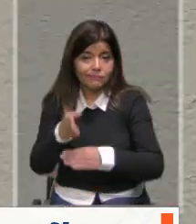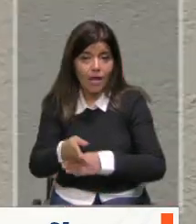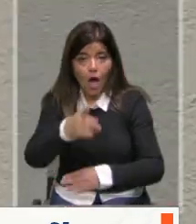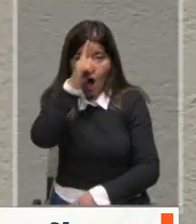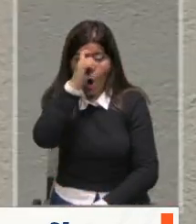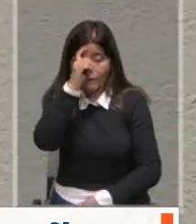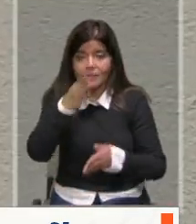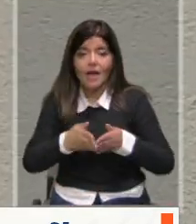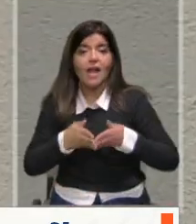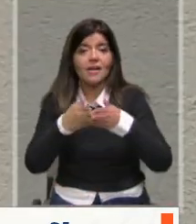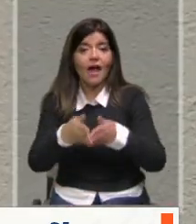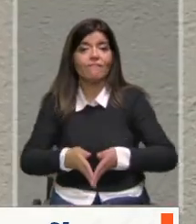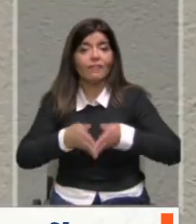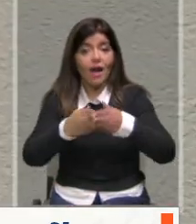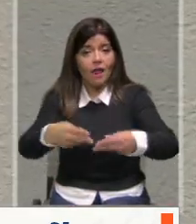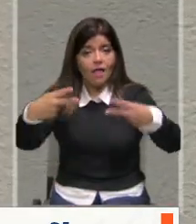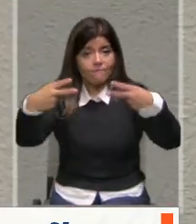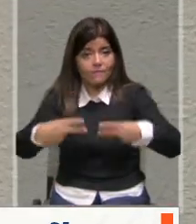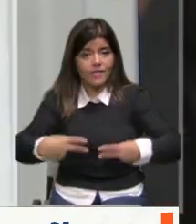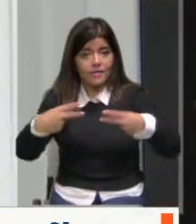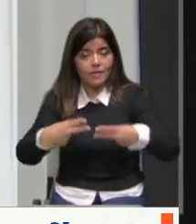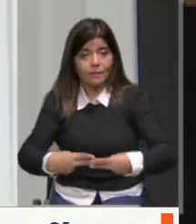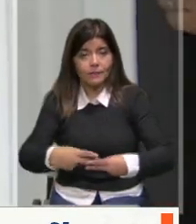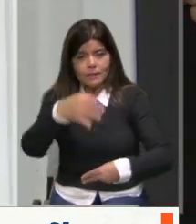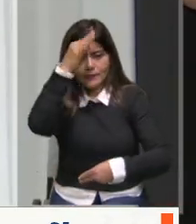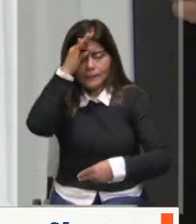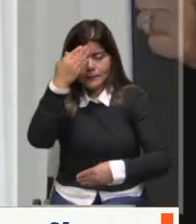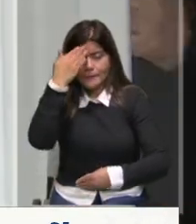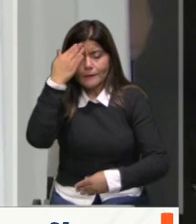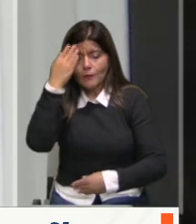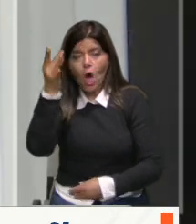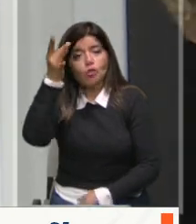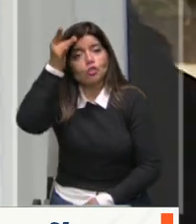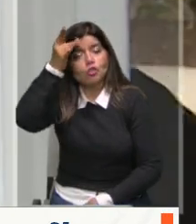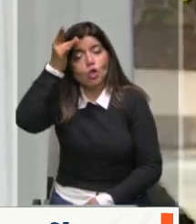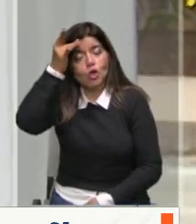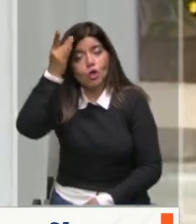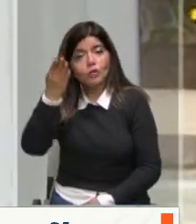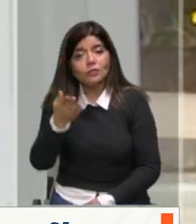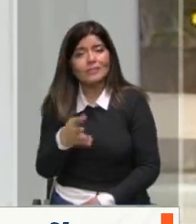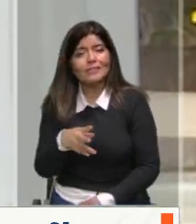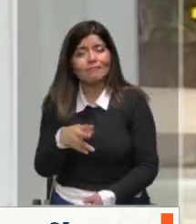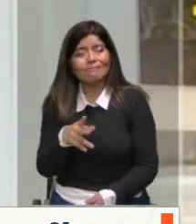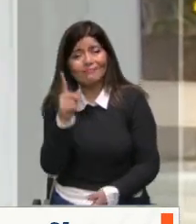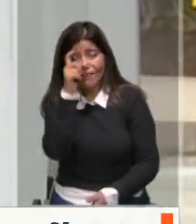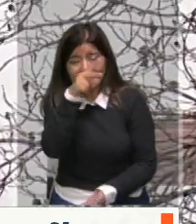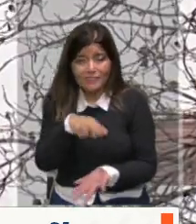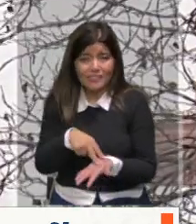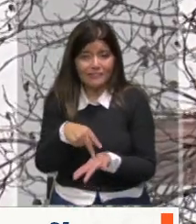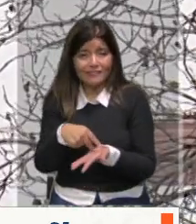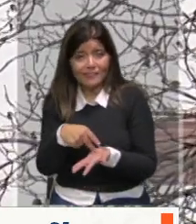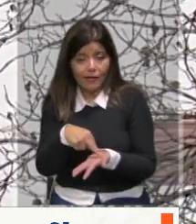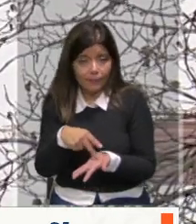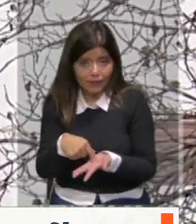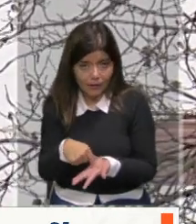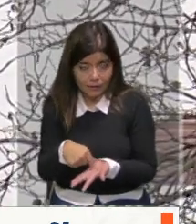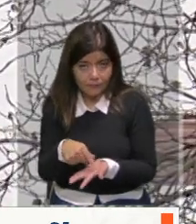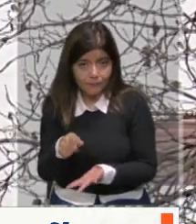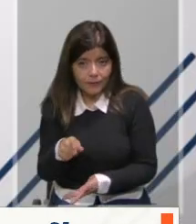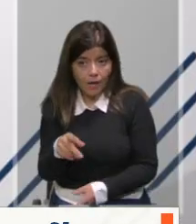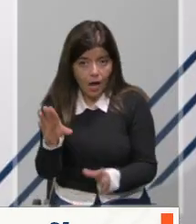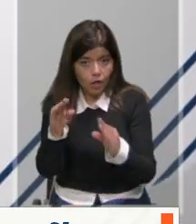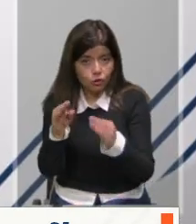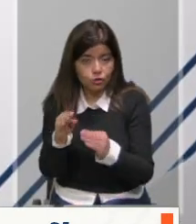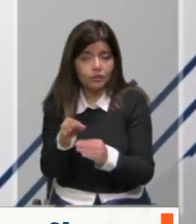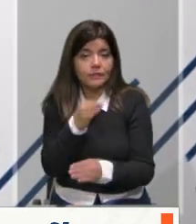Hospital Naval en Viña del Mar, con fiebre, dolor de cabeza e incluso le costaba caminar. Esa noche fue diagnosticada con una